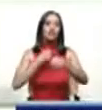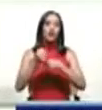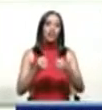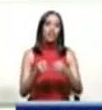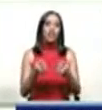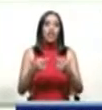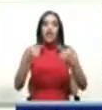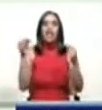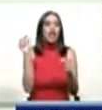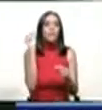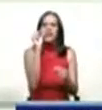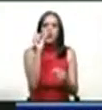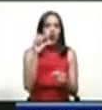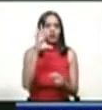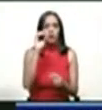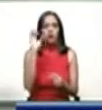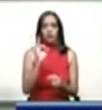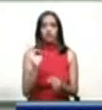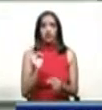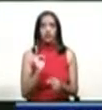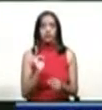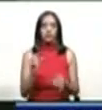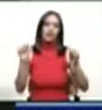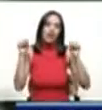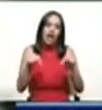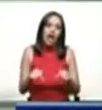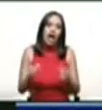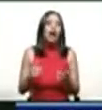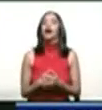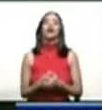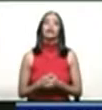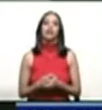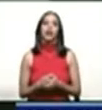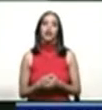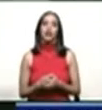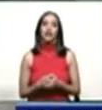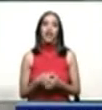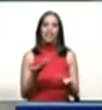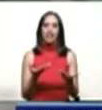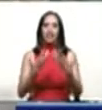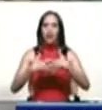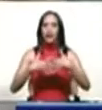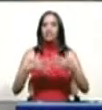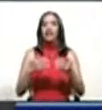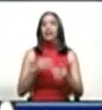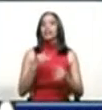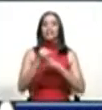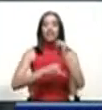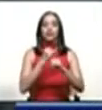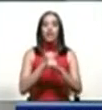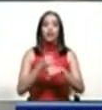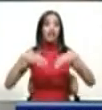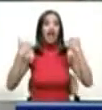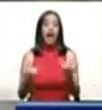a 50%. O sea que eso estaba totalmente bajo control de las transnacionales. Ahora, la participación de